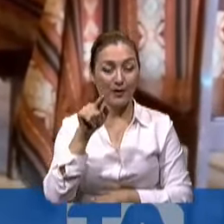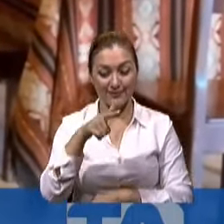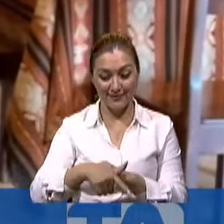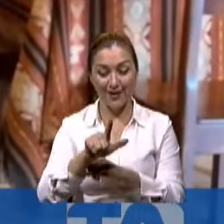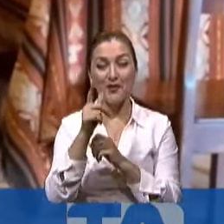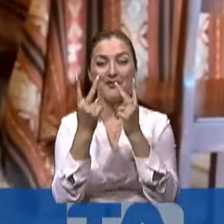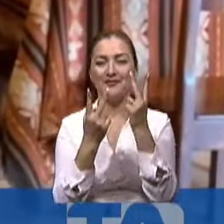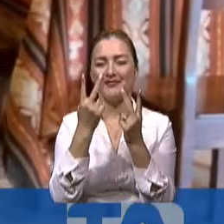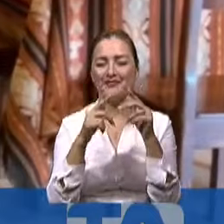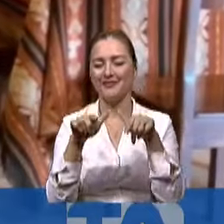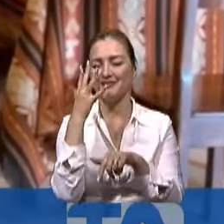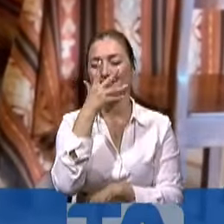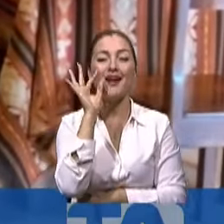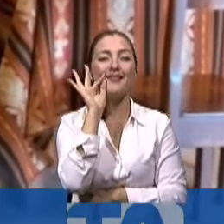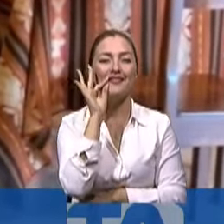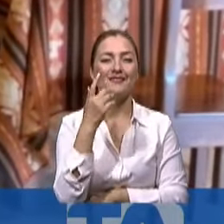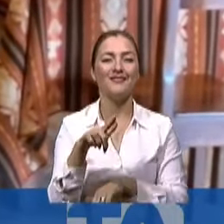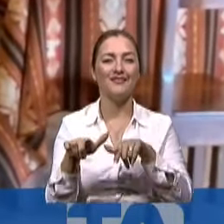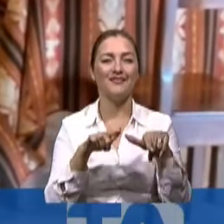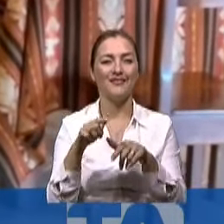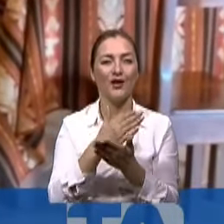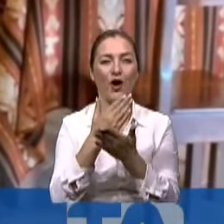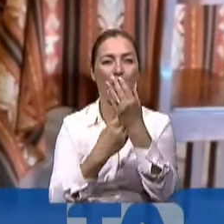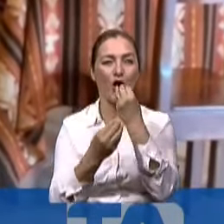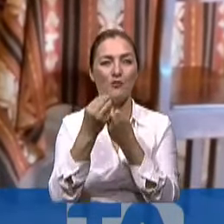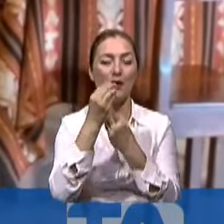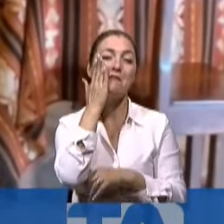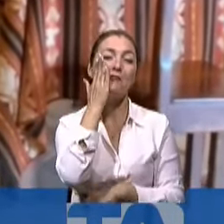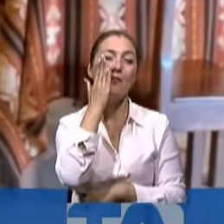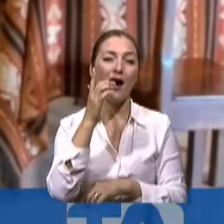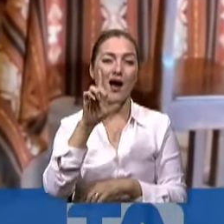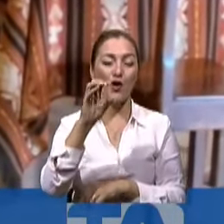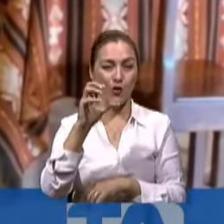Loja, visiten este delicioso rincón gastronómico,